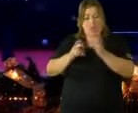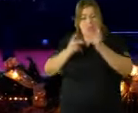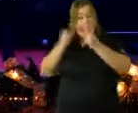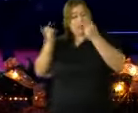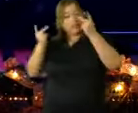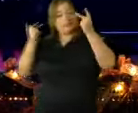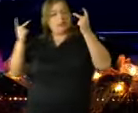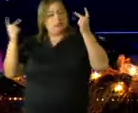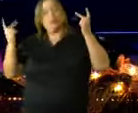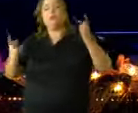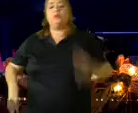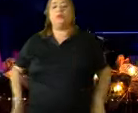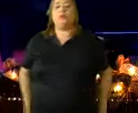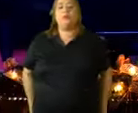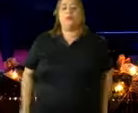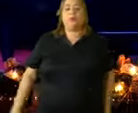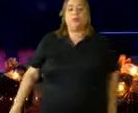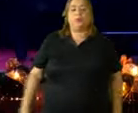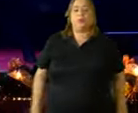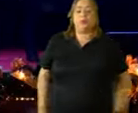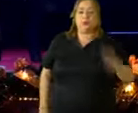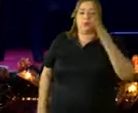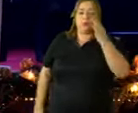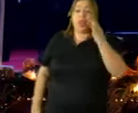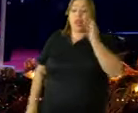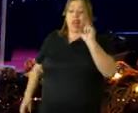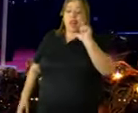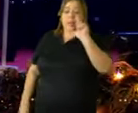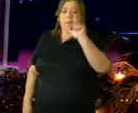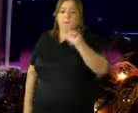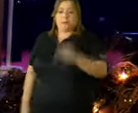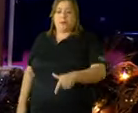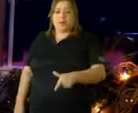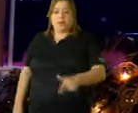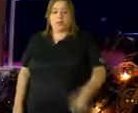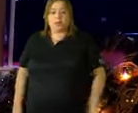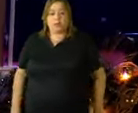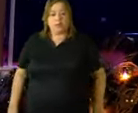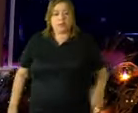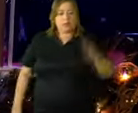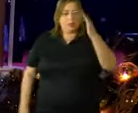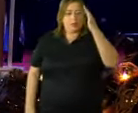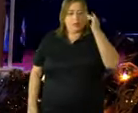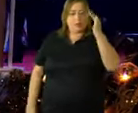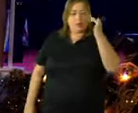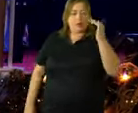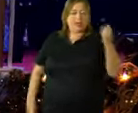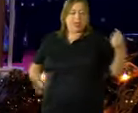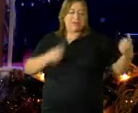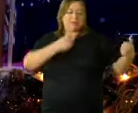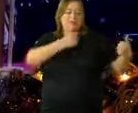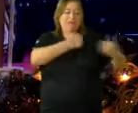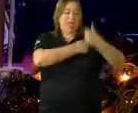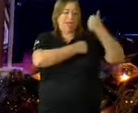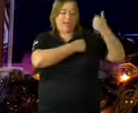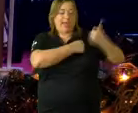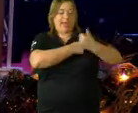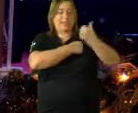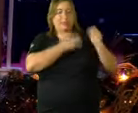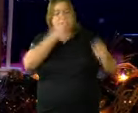victoria, tuvo una crisis de fe por causa de una amenaza.